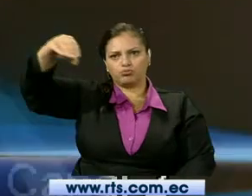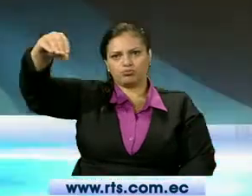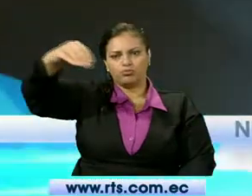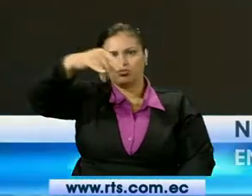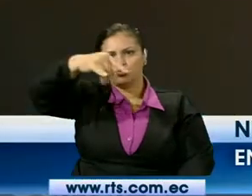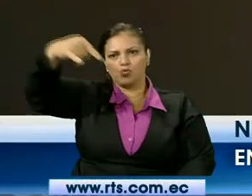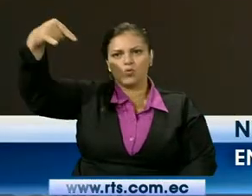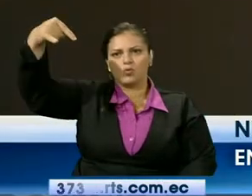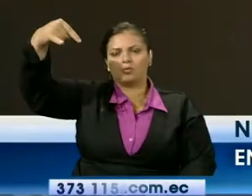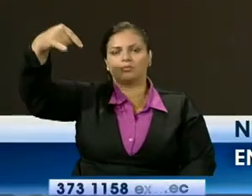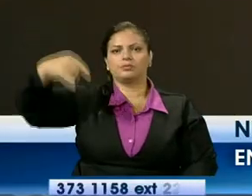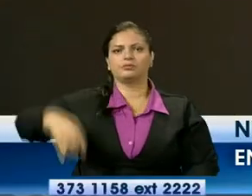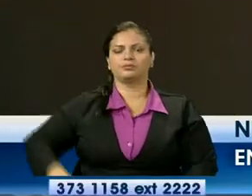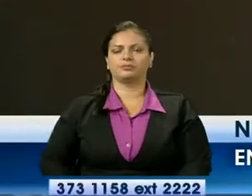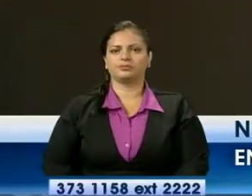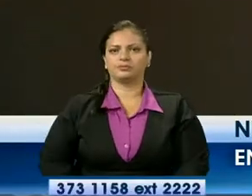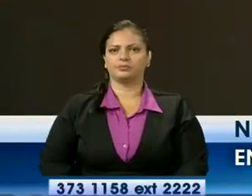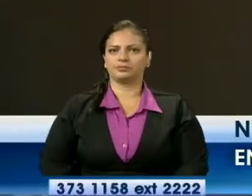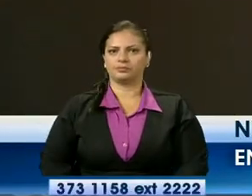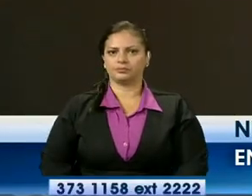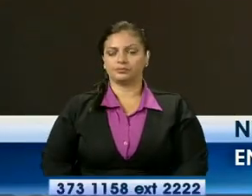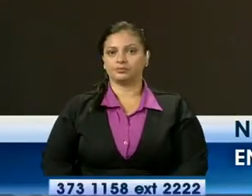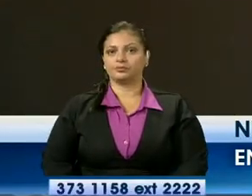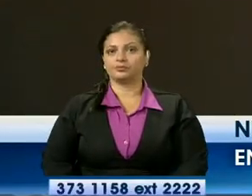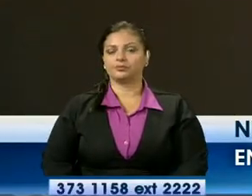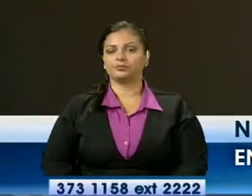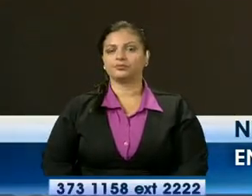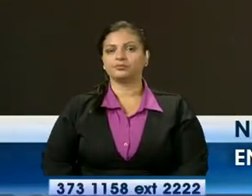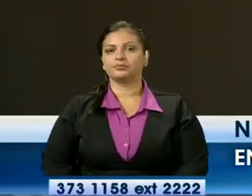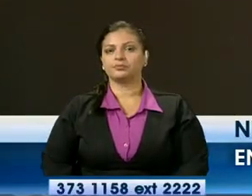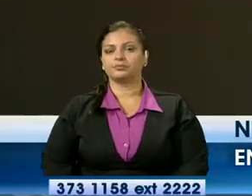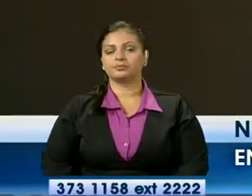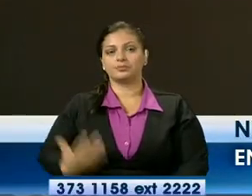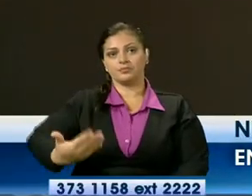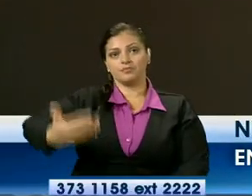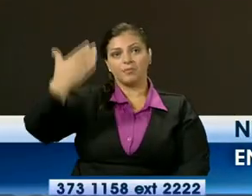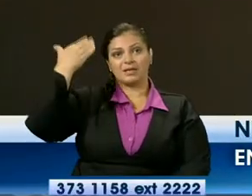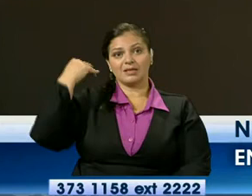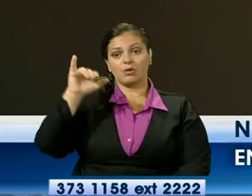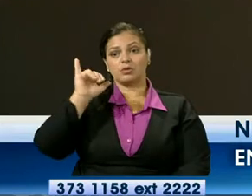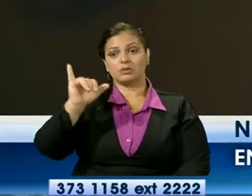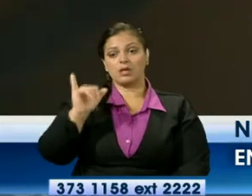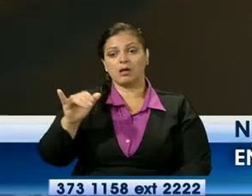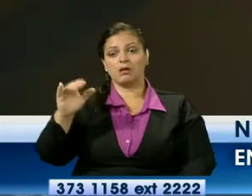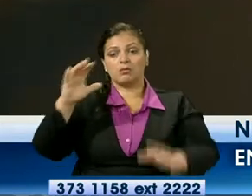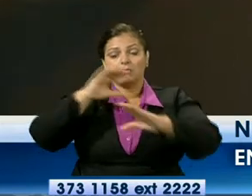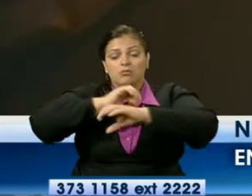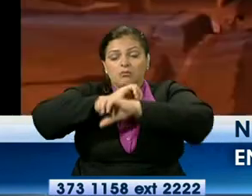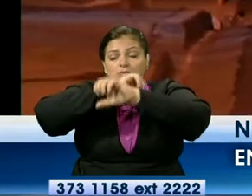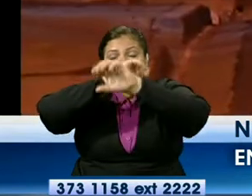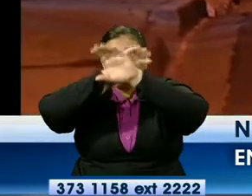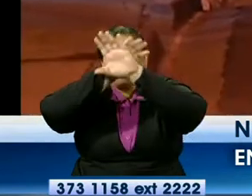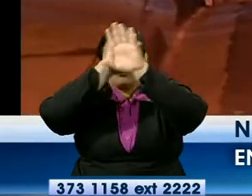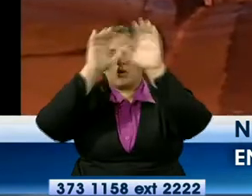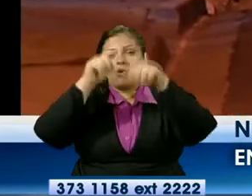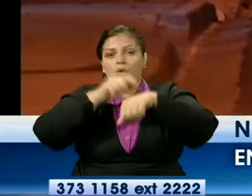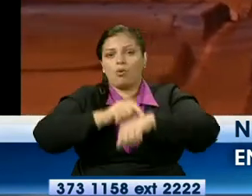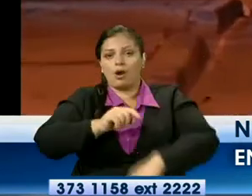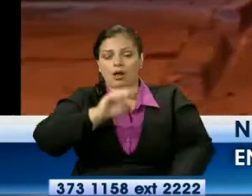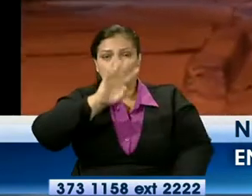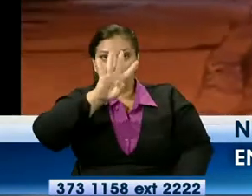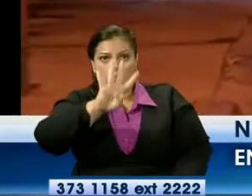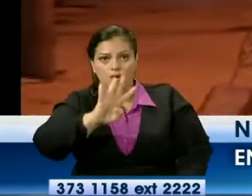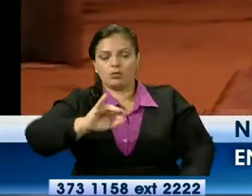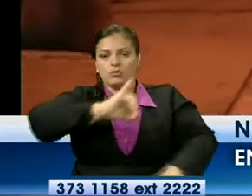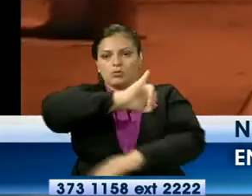El vehículo fue sustraído a las 4 de la madrugada del pasado sábado en la cooperativa Carlos Magno, en